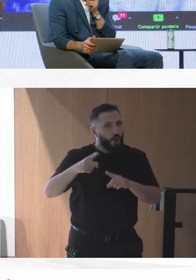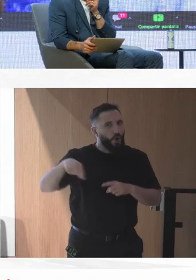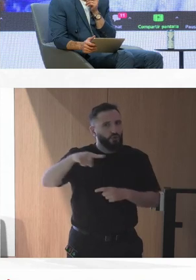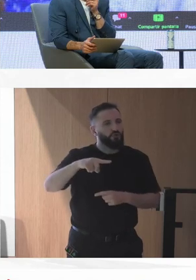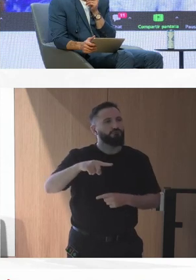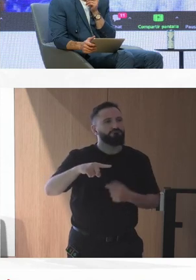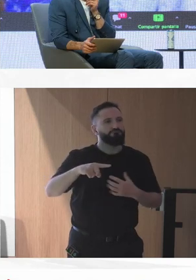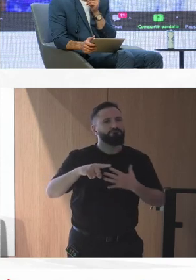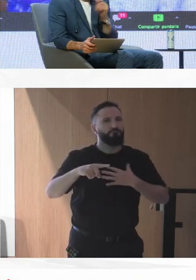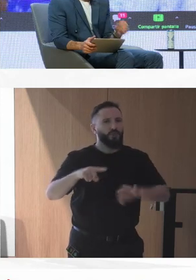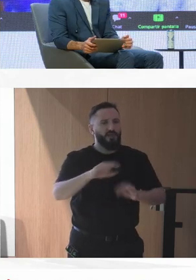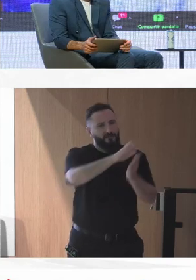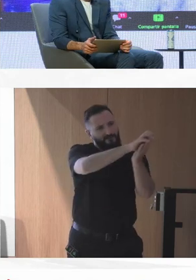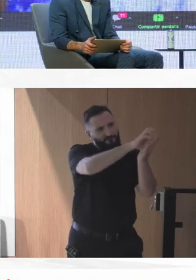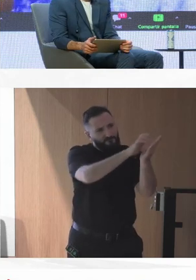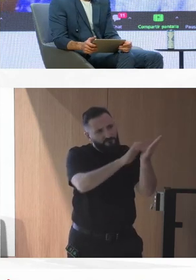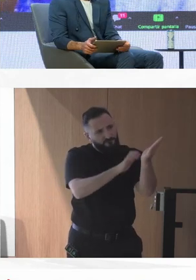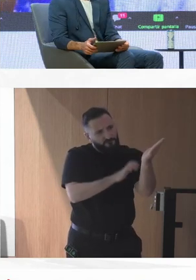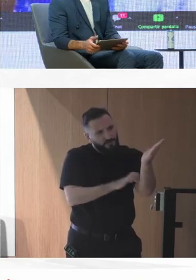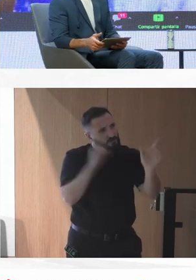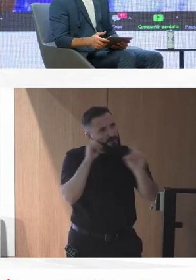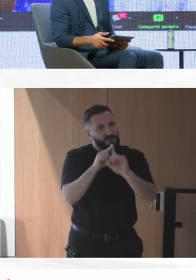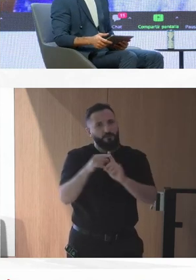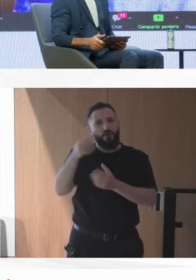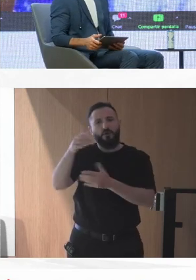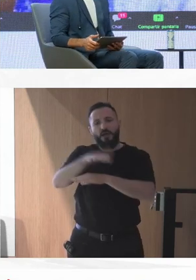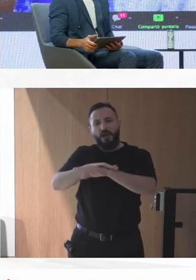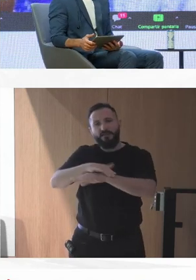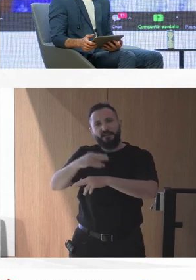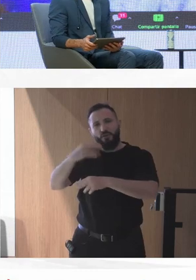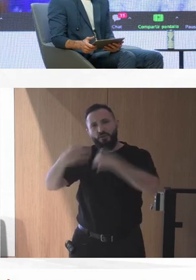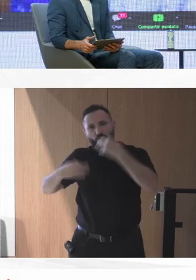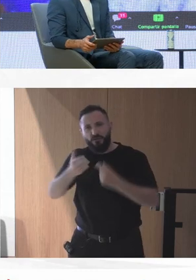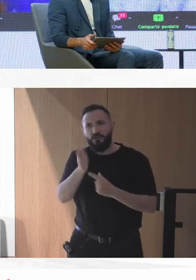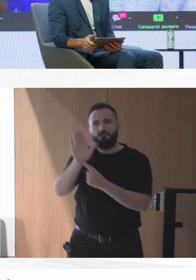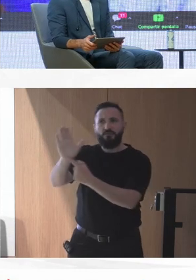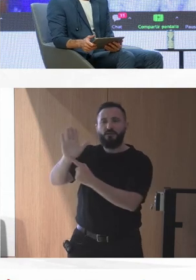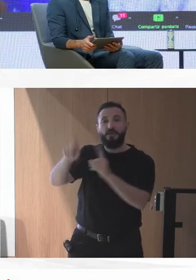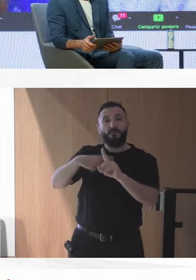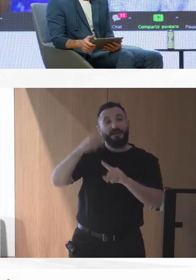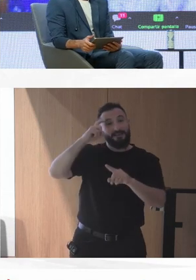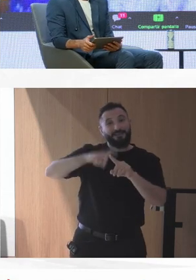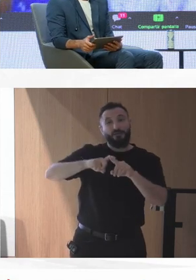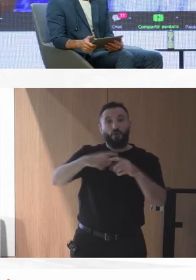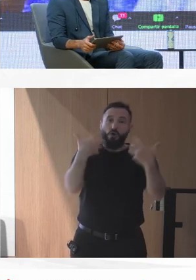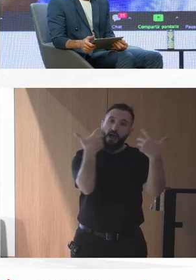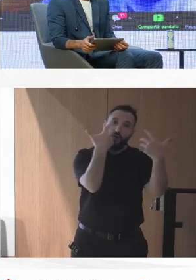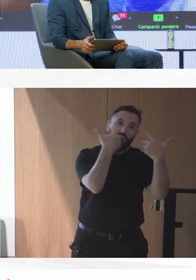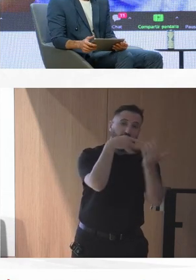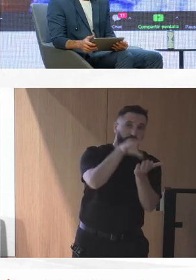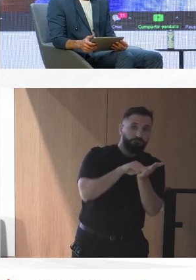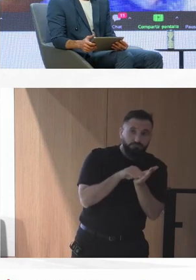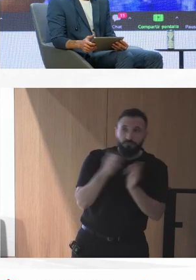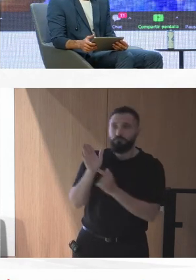de hacer un informe para la Administración de Justicia y basándonos en estas recomendaciones de los psicólogos, tomamos las